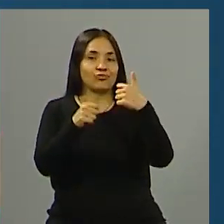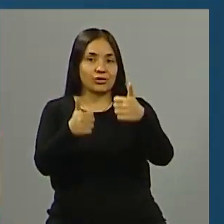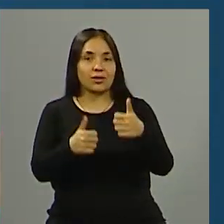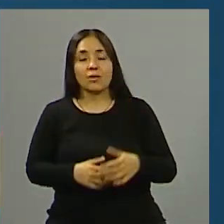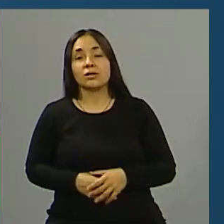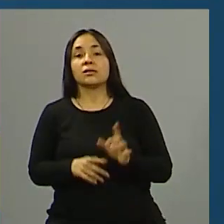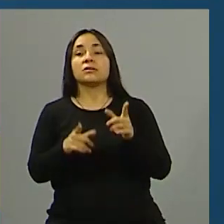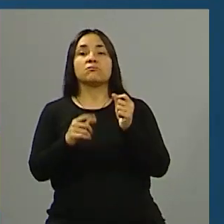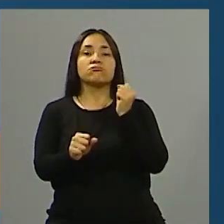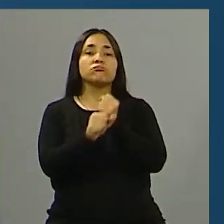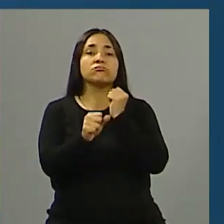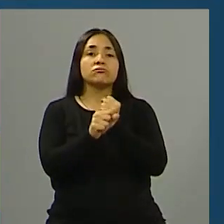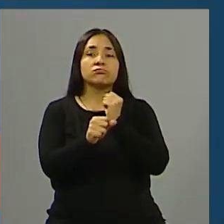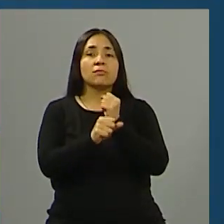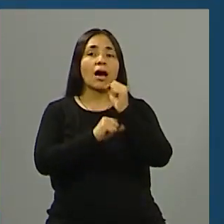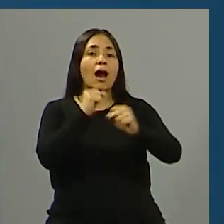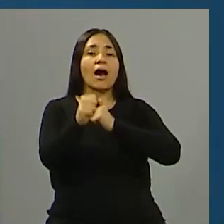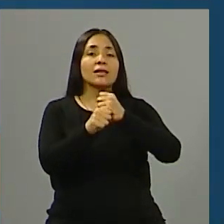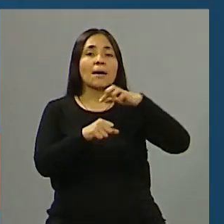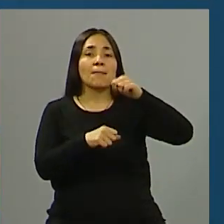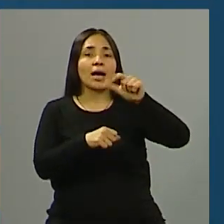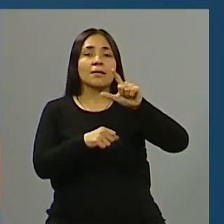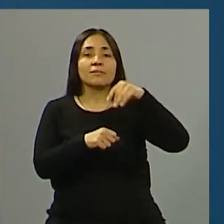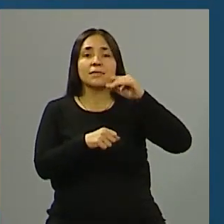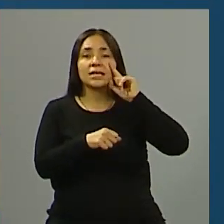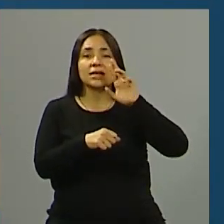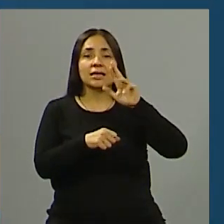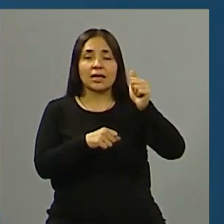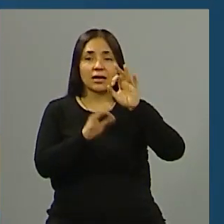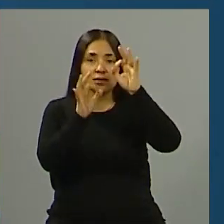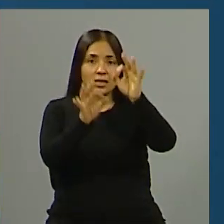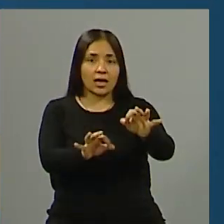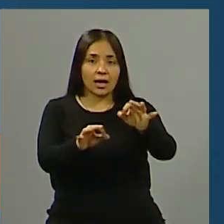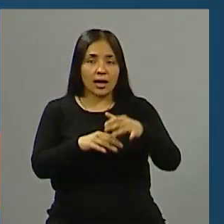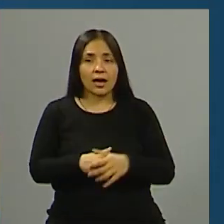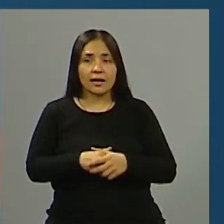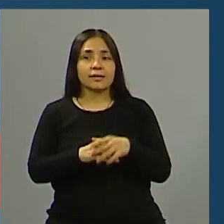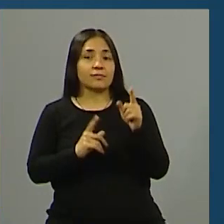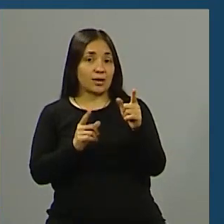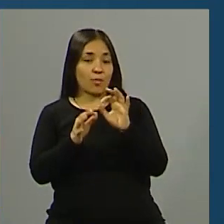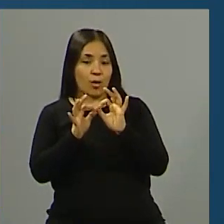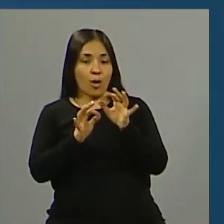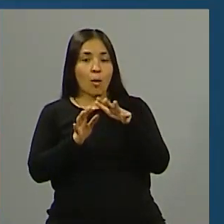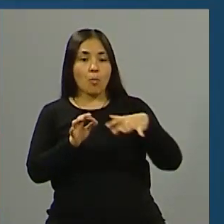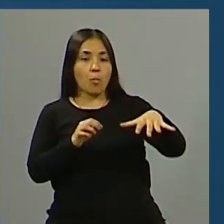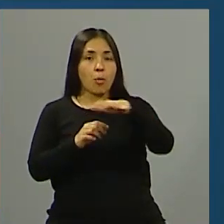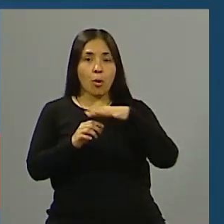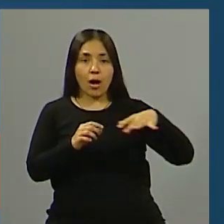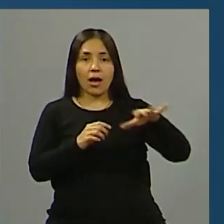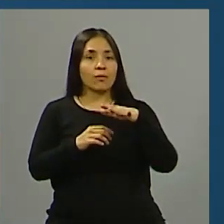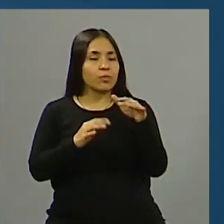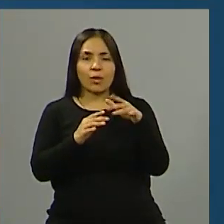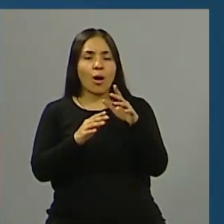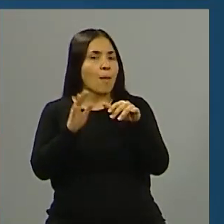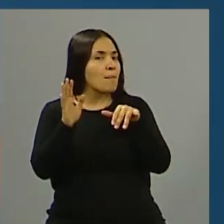trabajando mucho tiempo para poder llegar a Palmira. Como vos bien decías, Palmira era un pueblo netamente